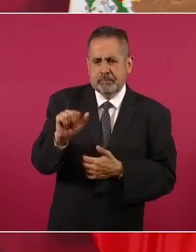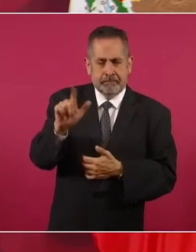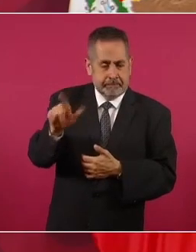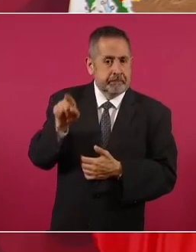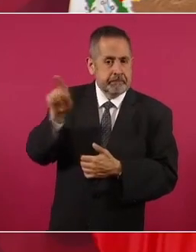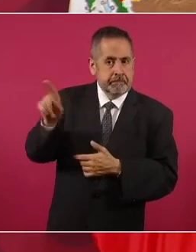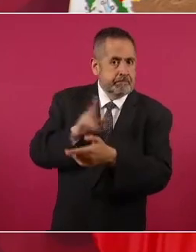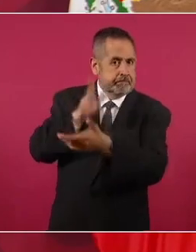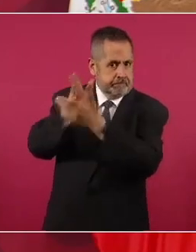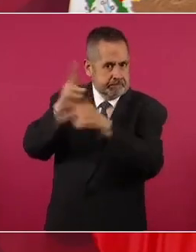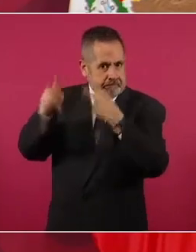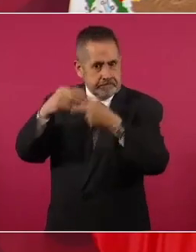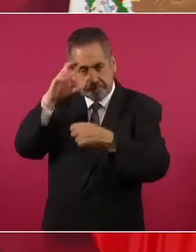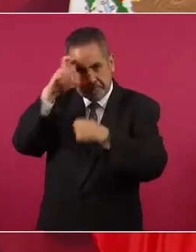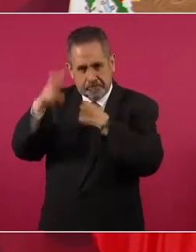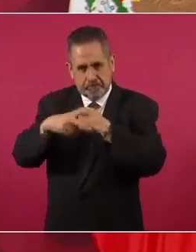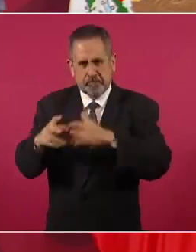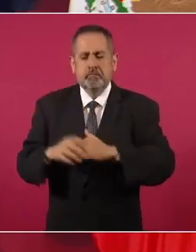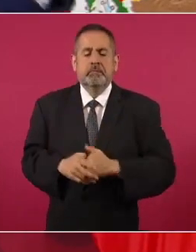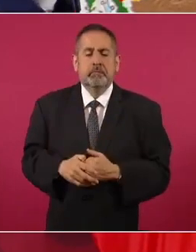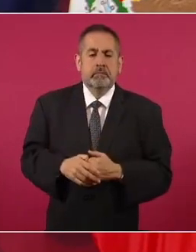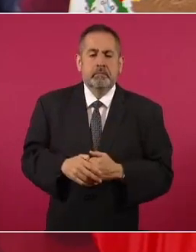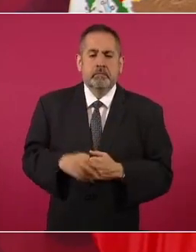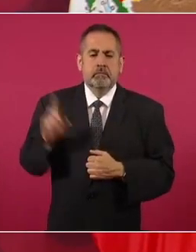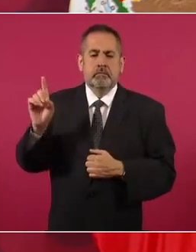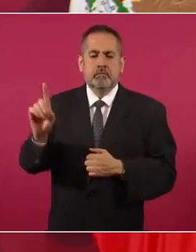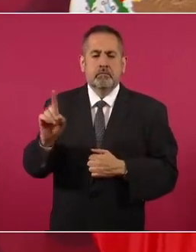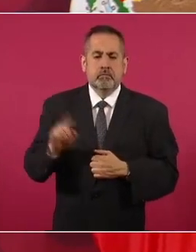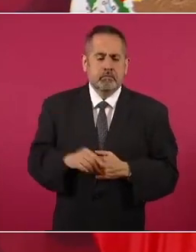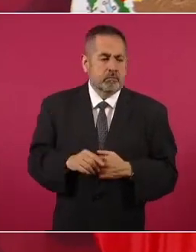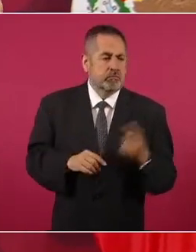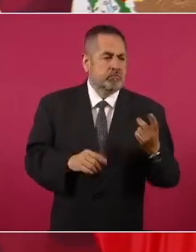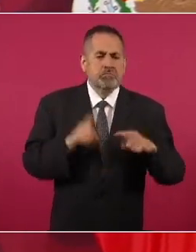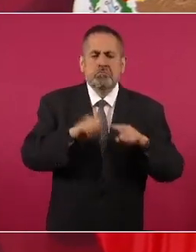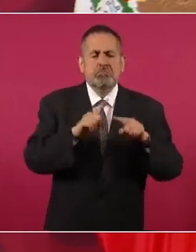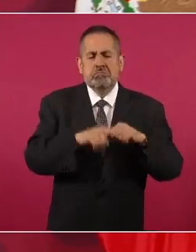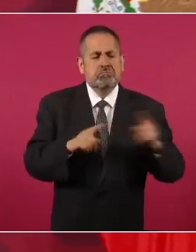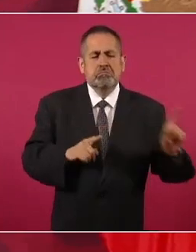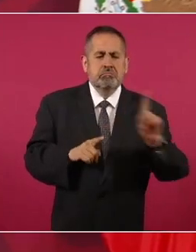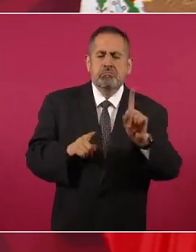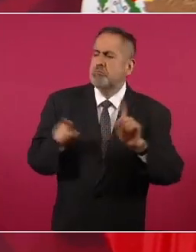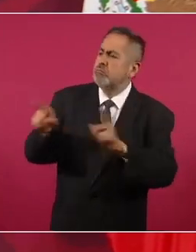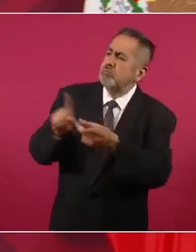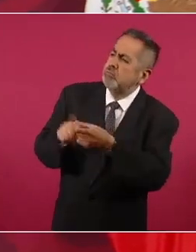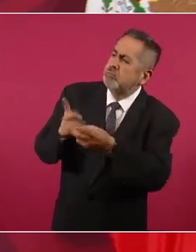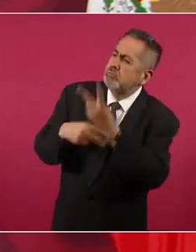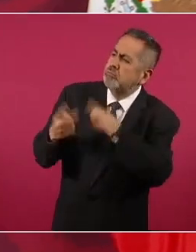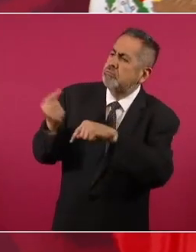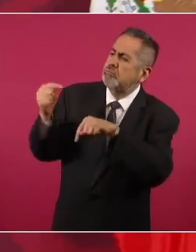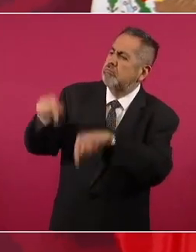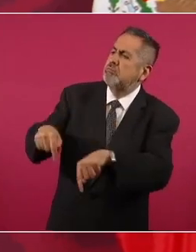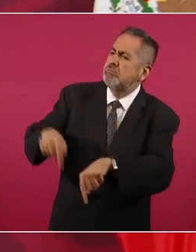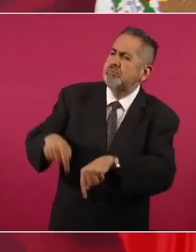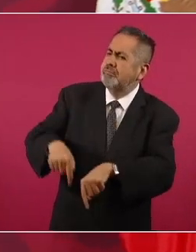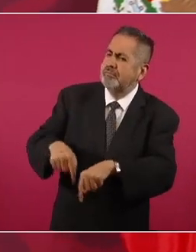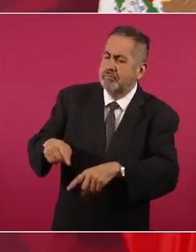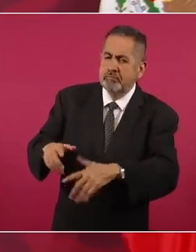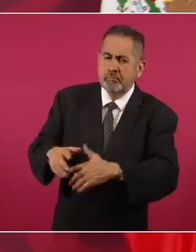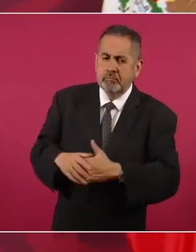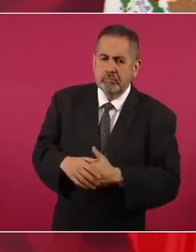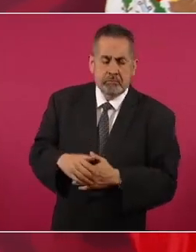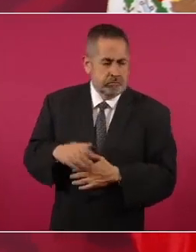Y entonces se paró alguien y le dijo, ¿en qué vinieron? ¿Cómo vinieron?